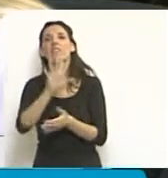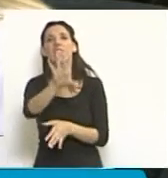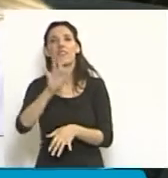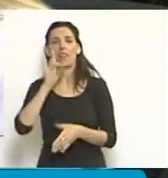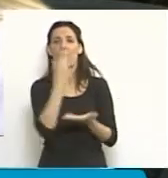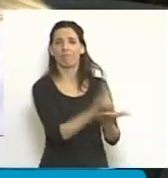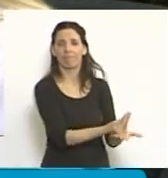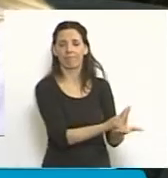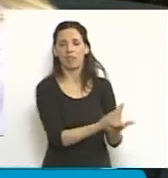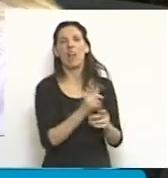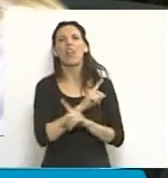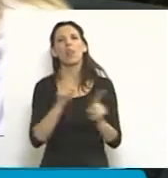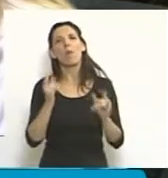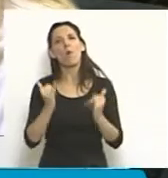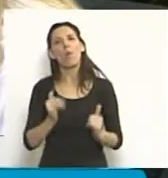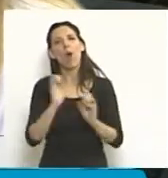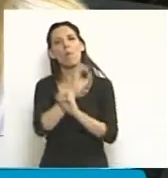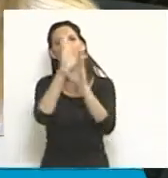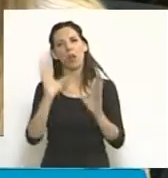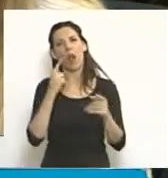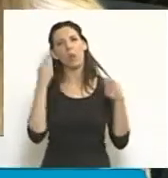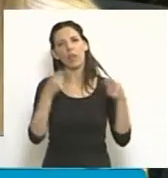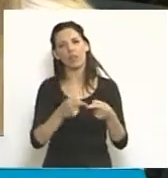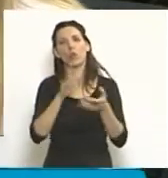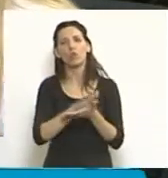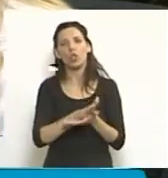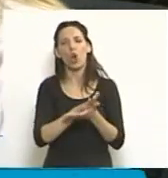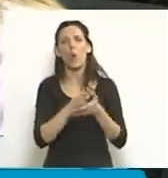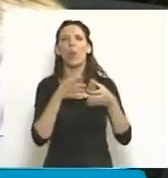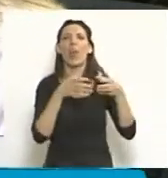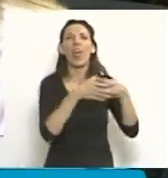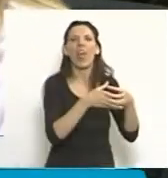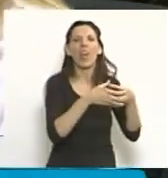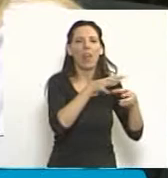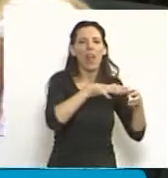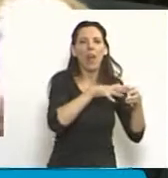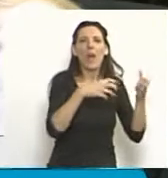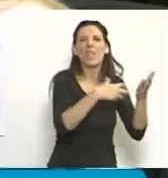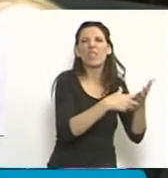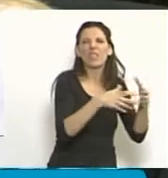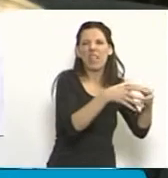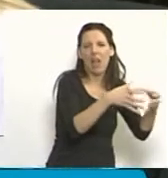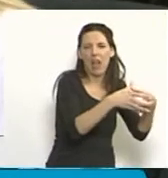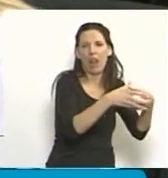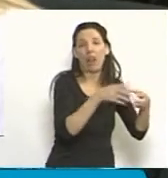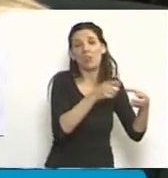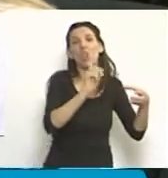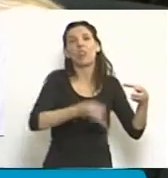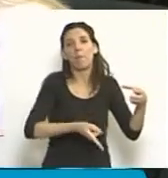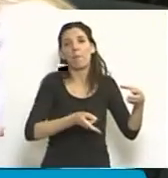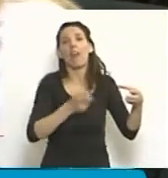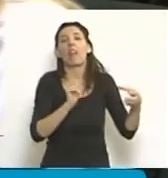se establece un criterio objetivo respecto de los casos en que cada fiscalía va a intervenir. Esto también queda a merced